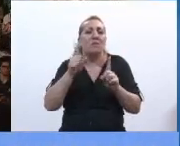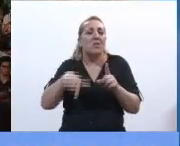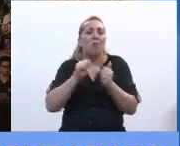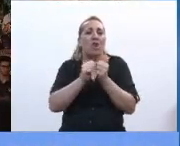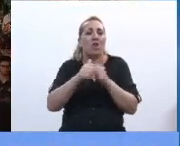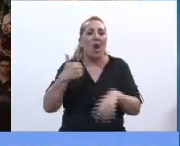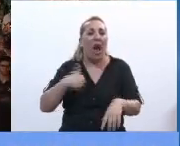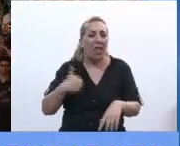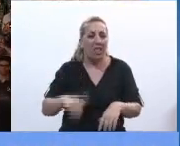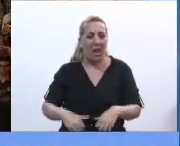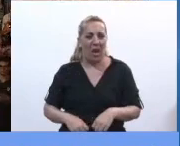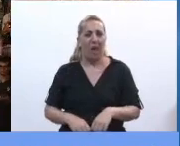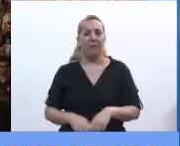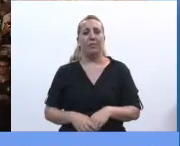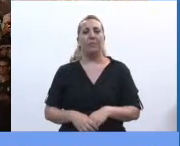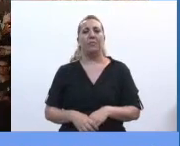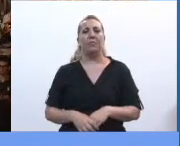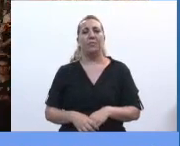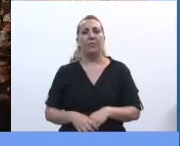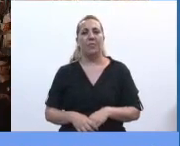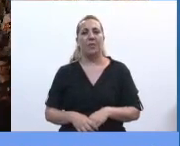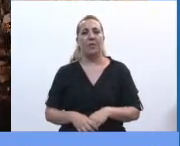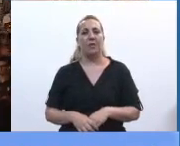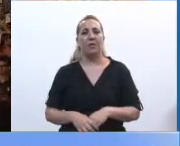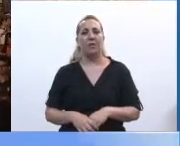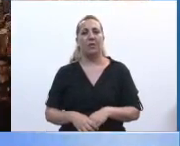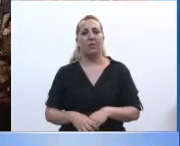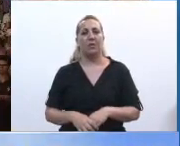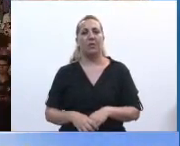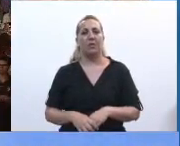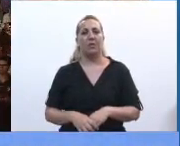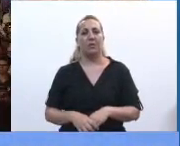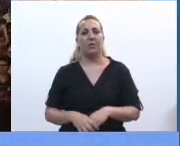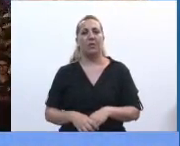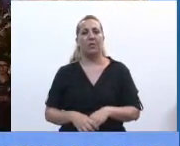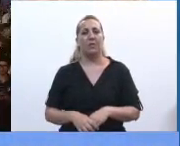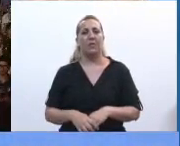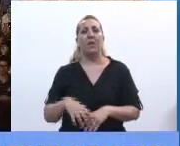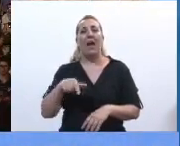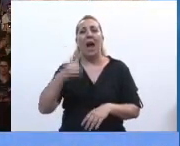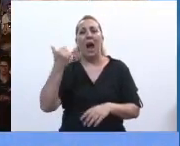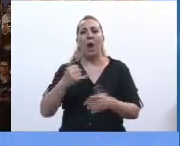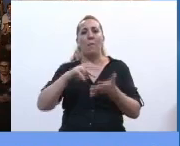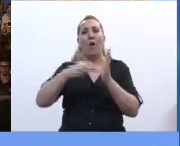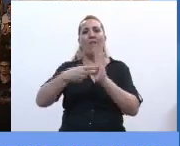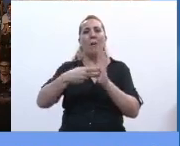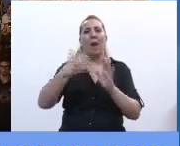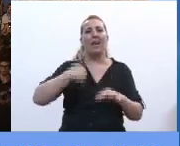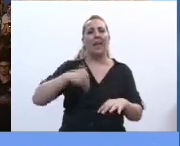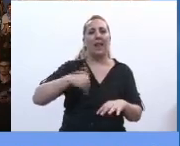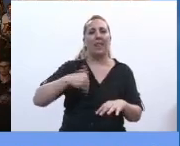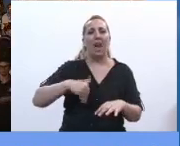argentina poniendo en crisis nuestro sistema y quiero que no hay que